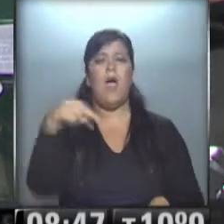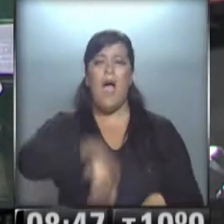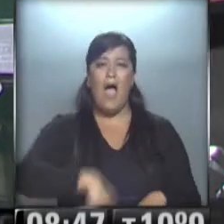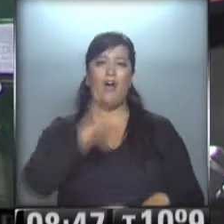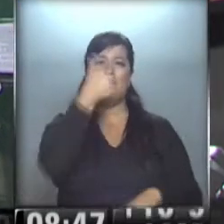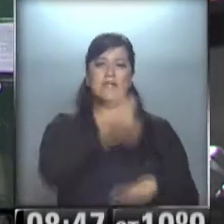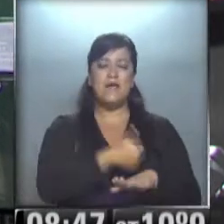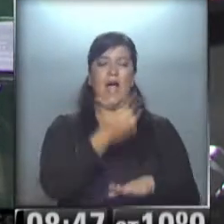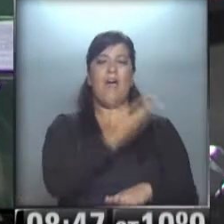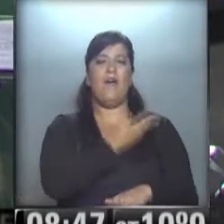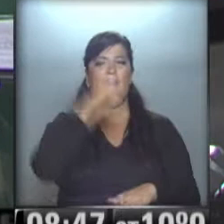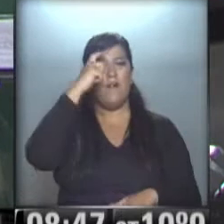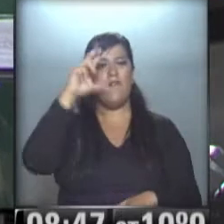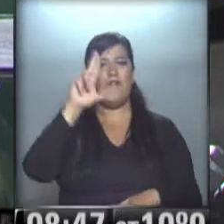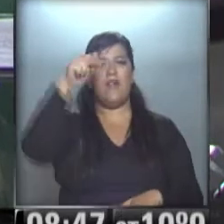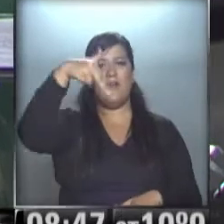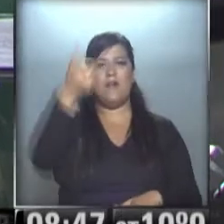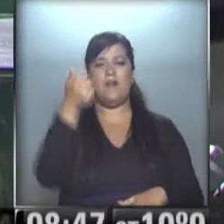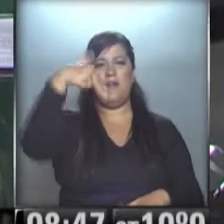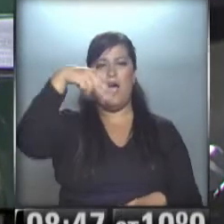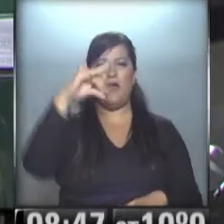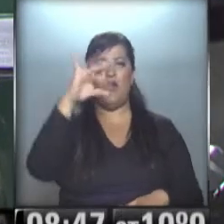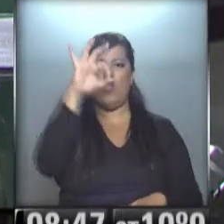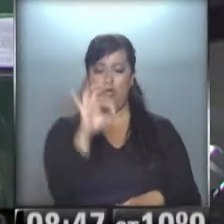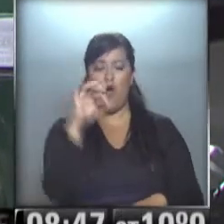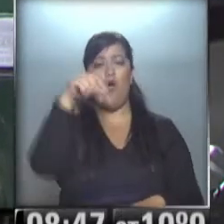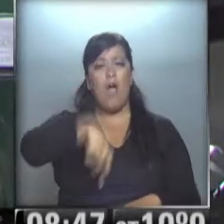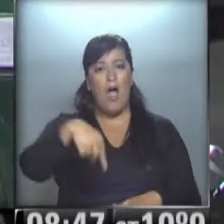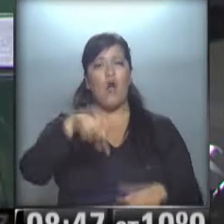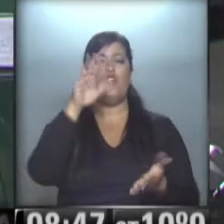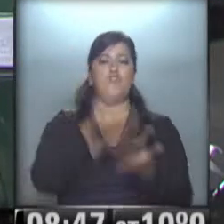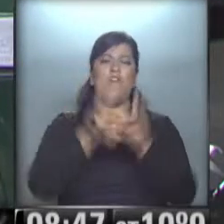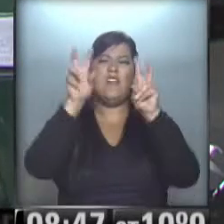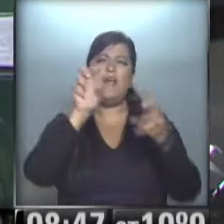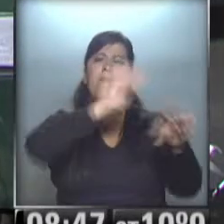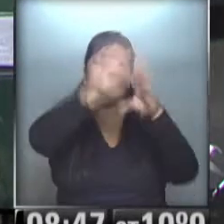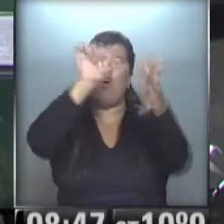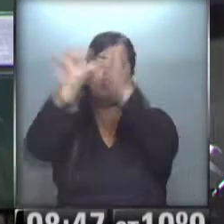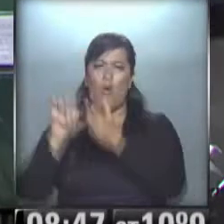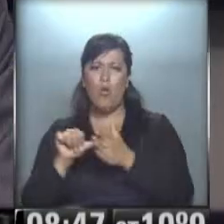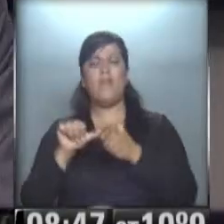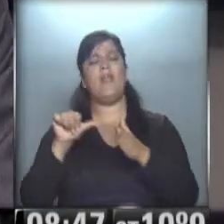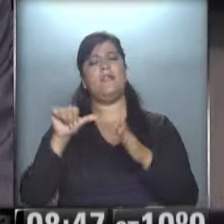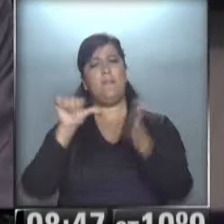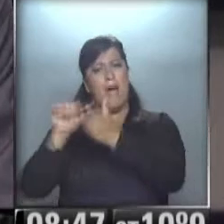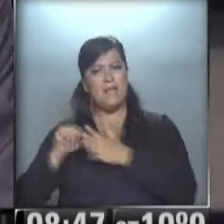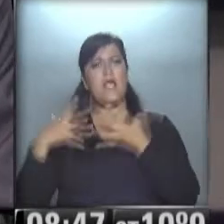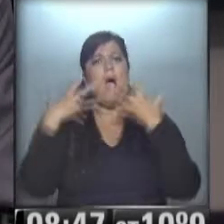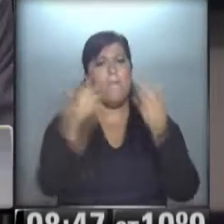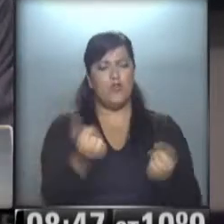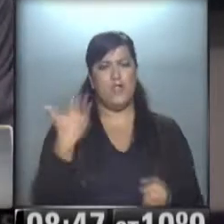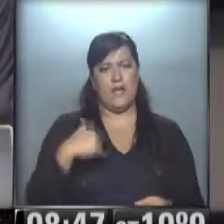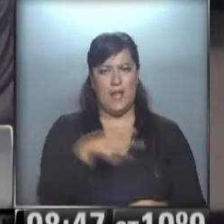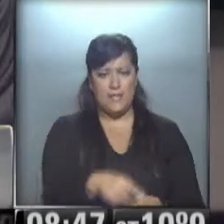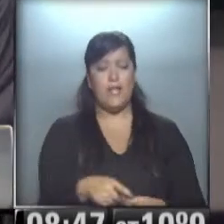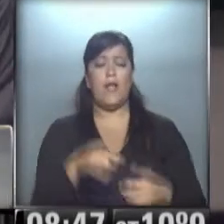Fernando Fracchelli porque se han sumado respaldos a la postura argentina frente al reclamo de los holdouts. ¿Qué tal? Buen día, Fernando. Hola, Fernando. Silvia, Roberto, buen